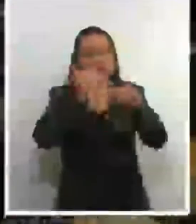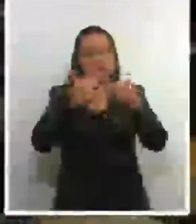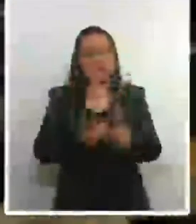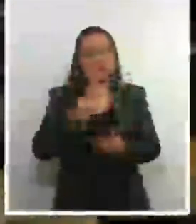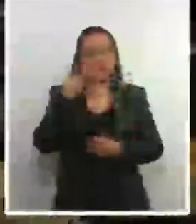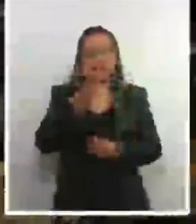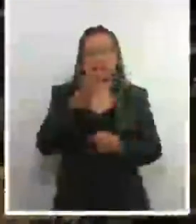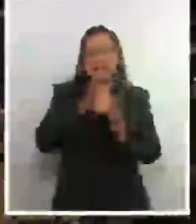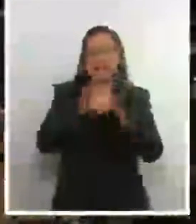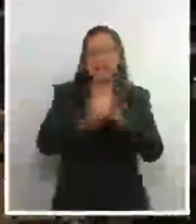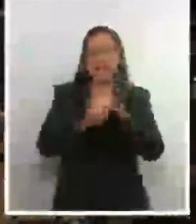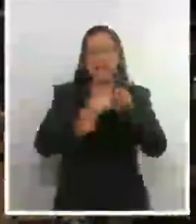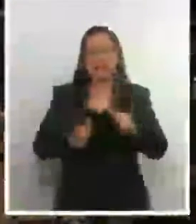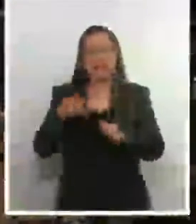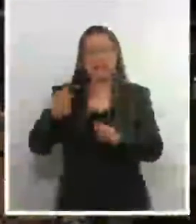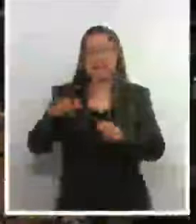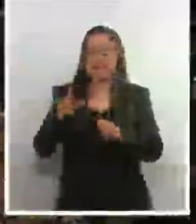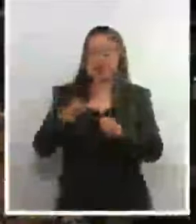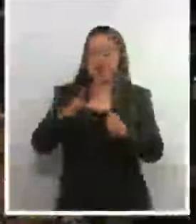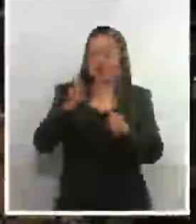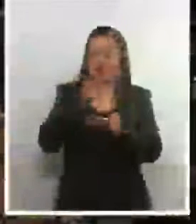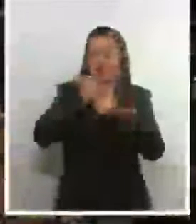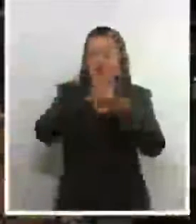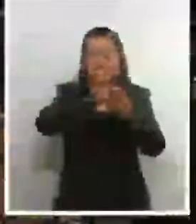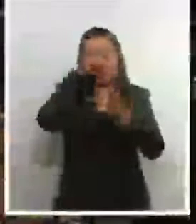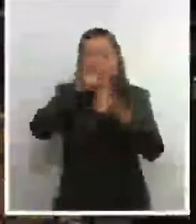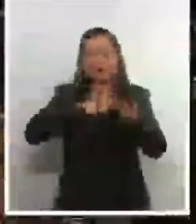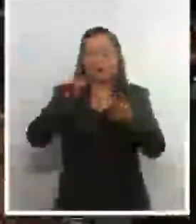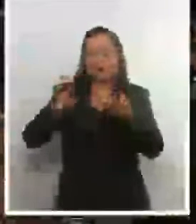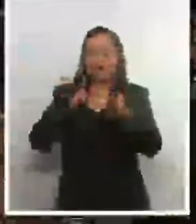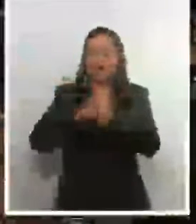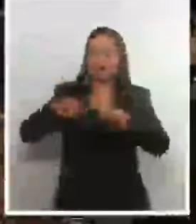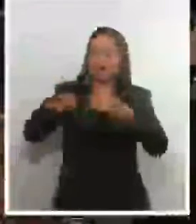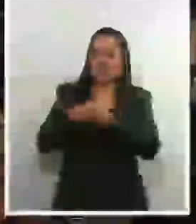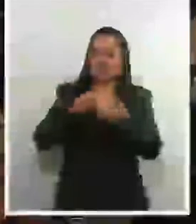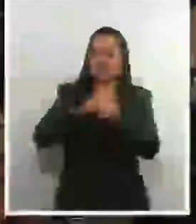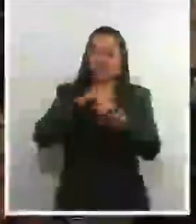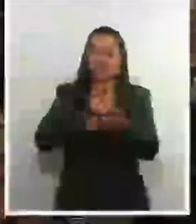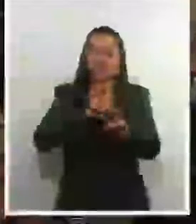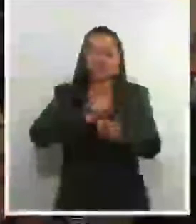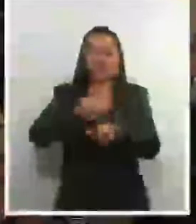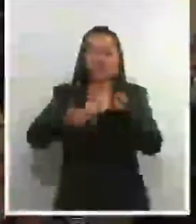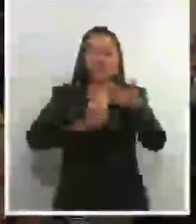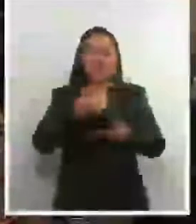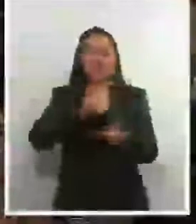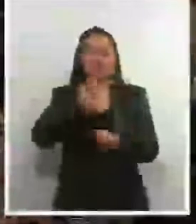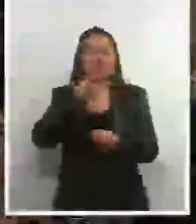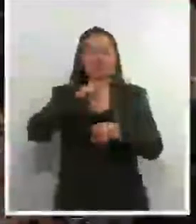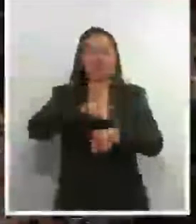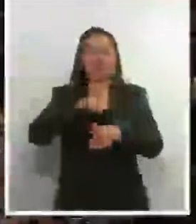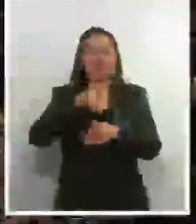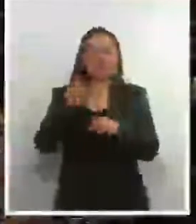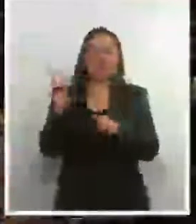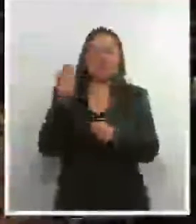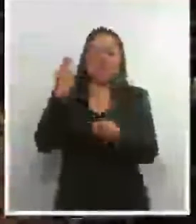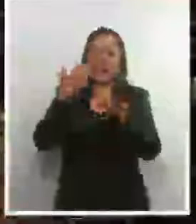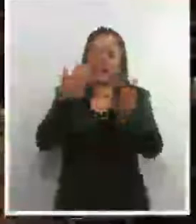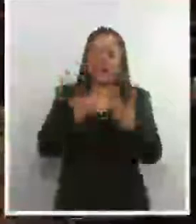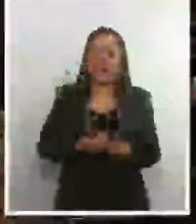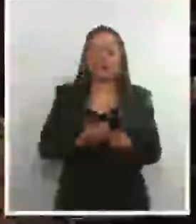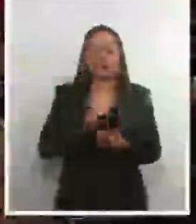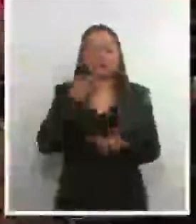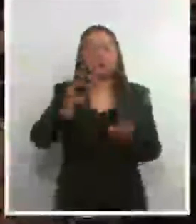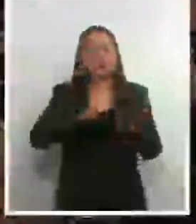Esta Constitución y las leyes de la materia, la ley local establecerá el servicio profesional de carrera. La